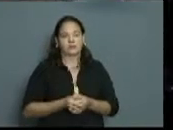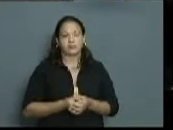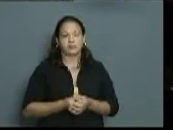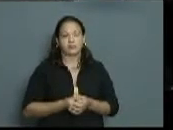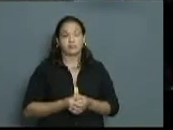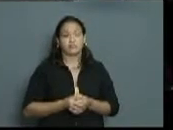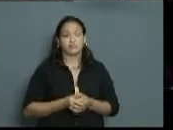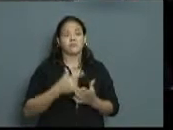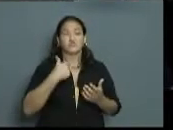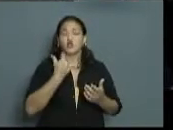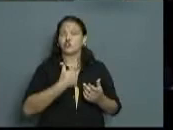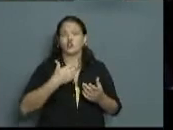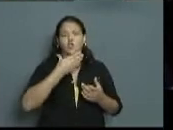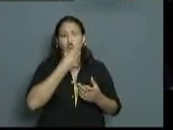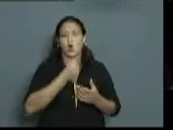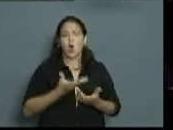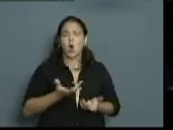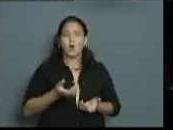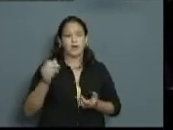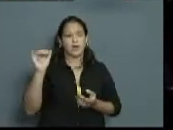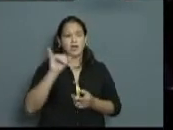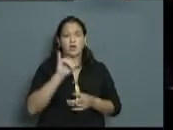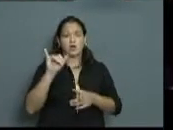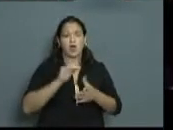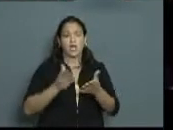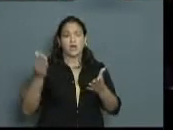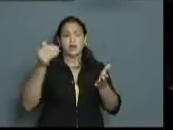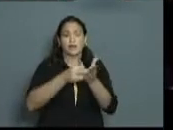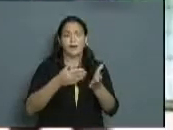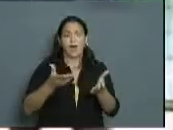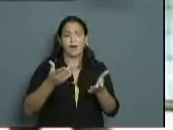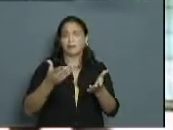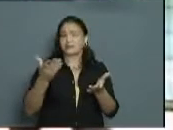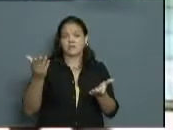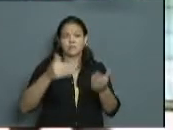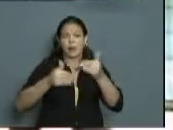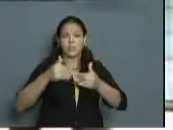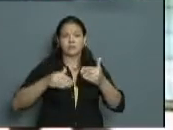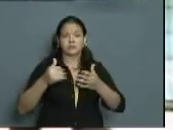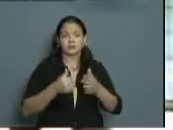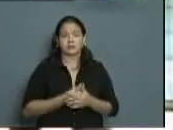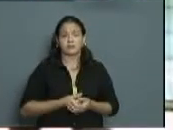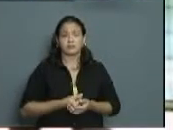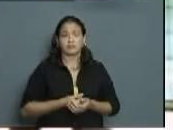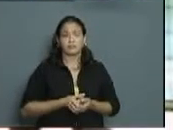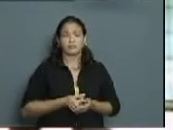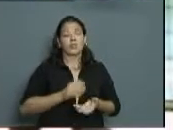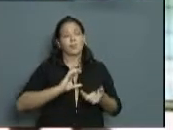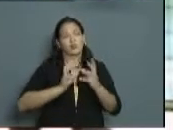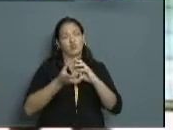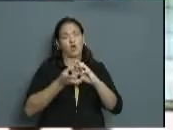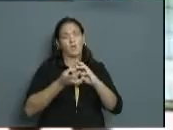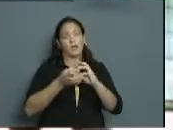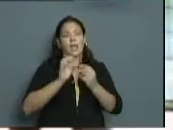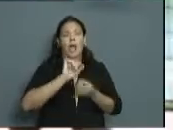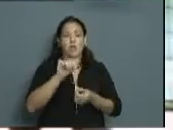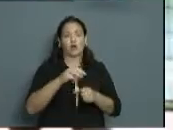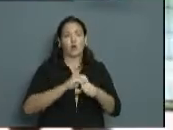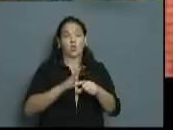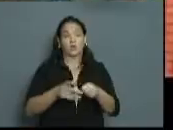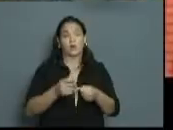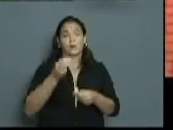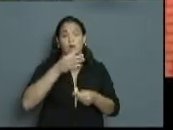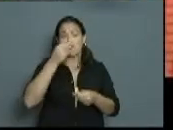expresó: tenemos un equipo joven que era el que iba a participar en el Campeonato Mundial Sub-20, pero se nos complicó con la pandemia. Al respecto